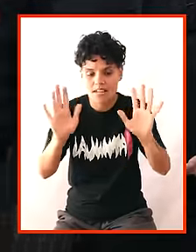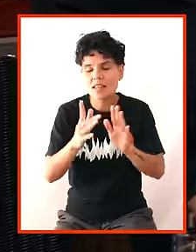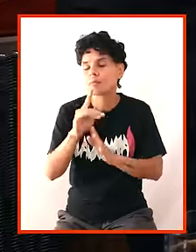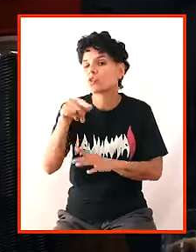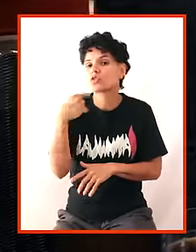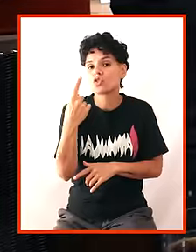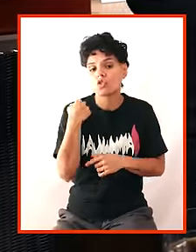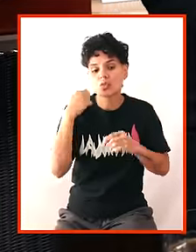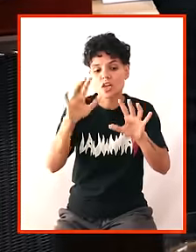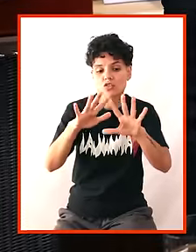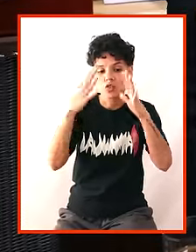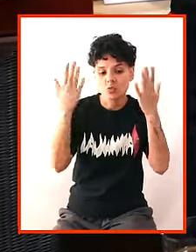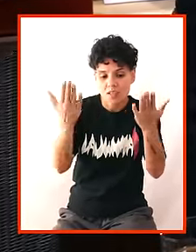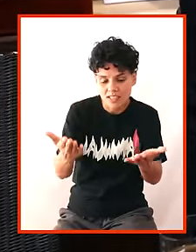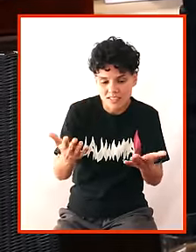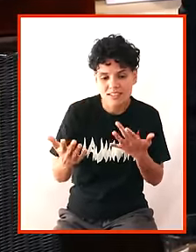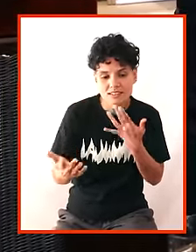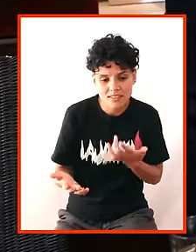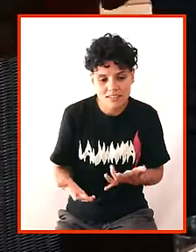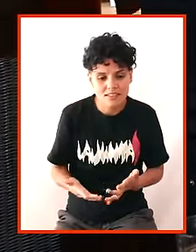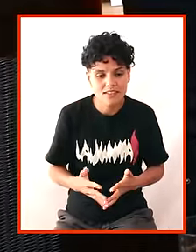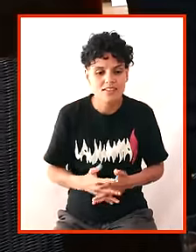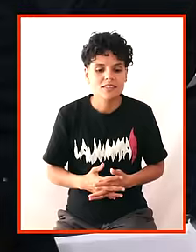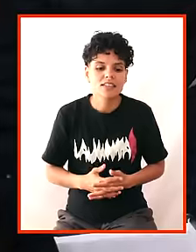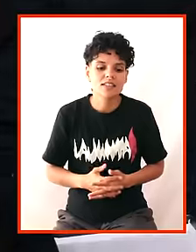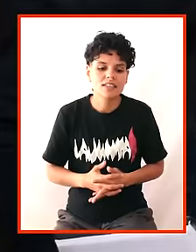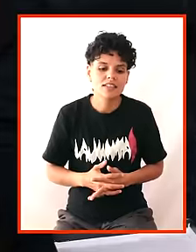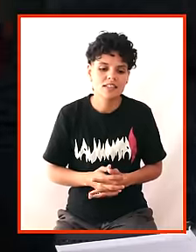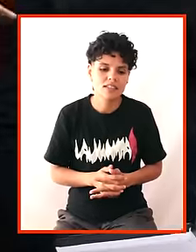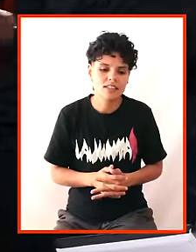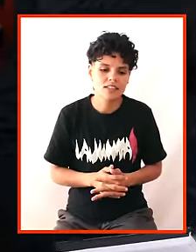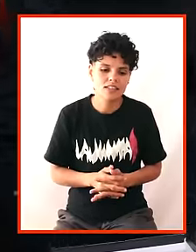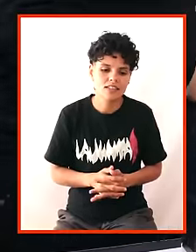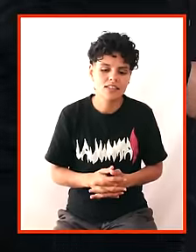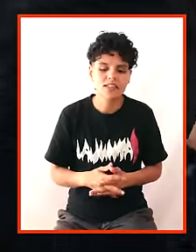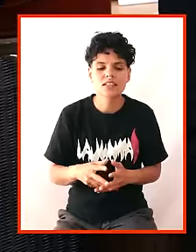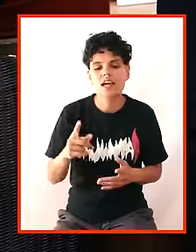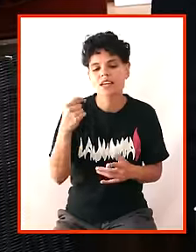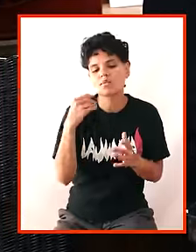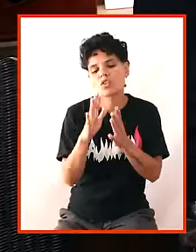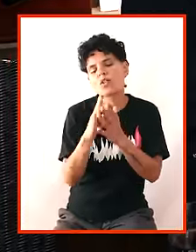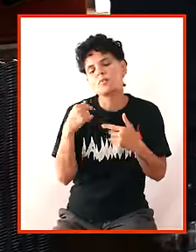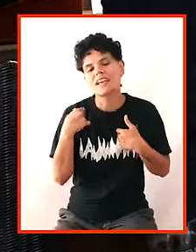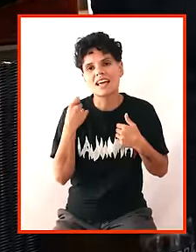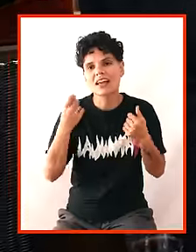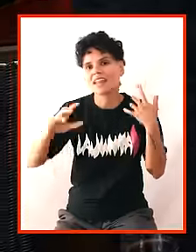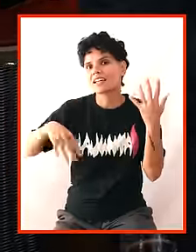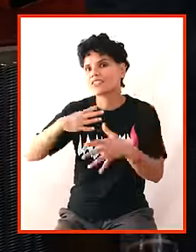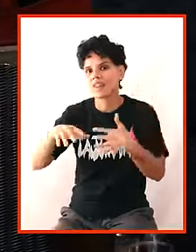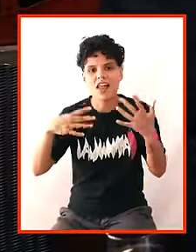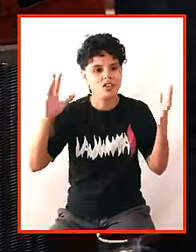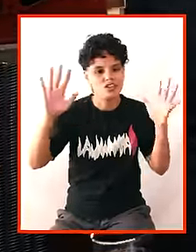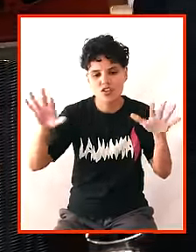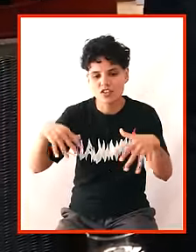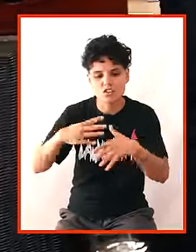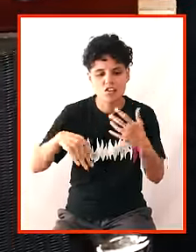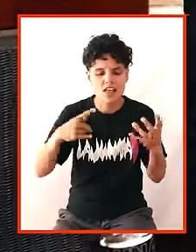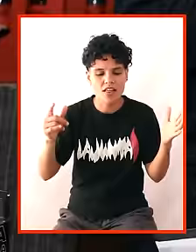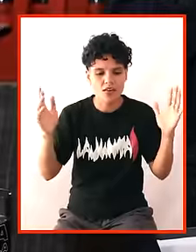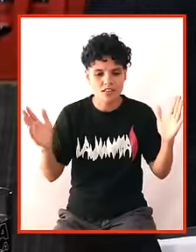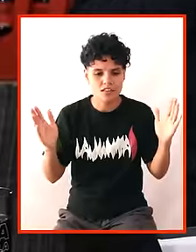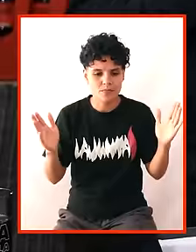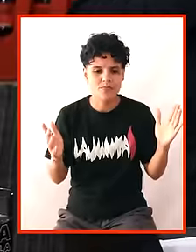porque esta es una sorpresa, ¿eh? Para todos. Ven al palito aquí, al lado donde están. Somos desordenados, que nos desordenamos en este capítulo.